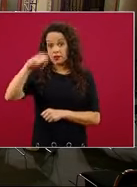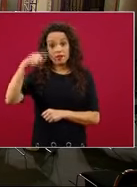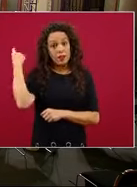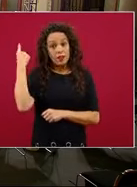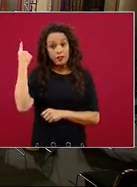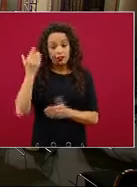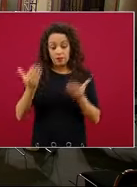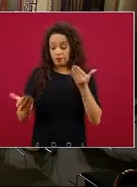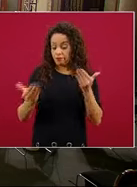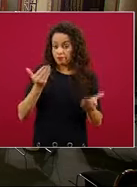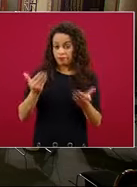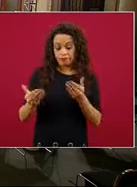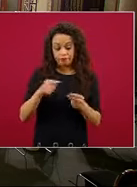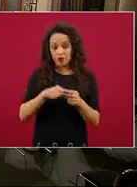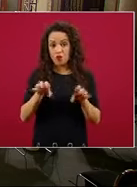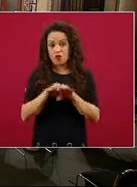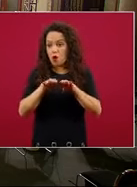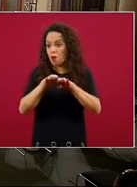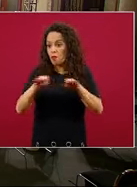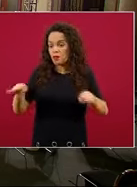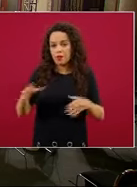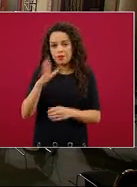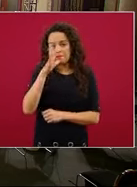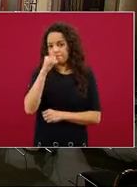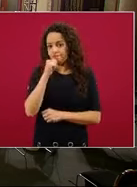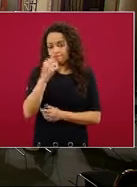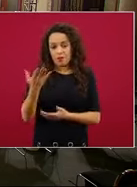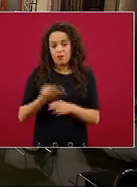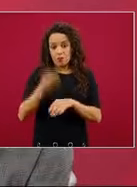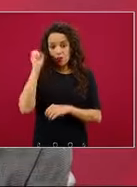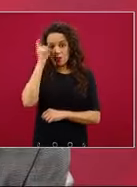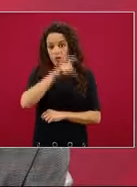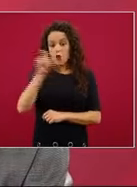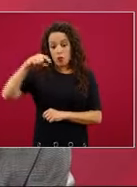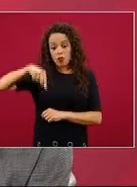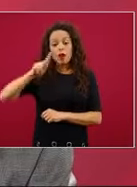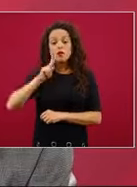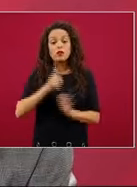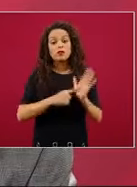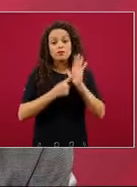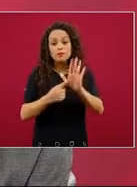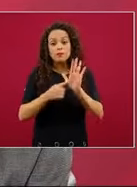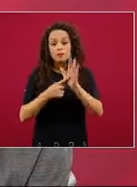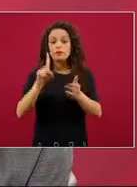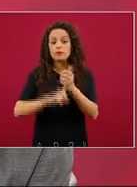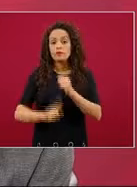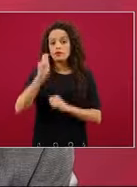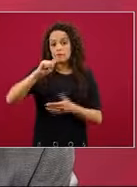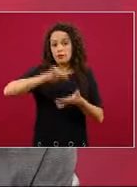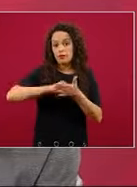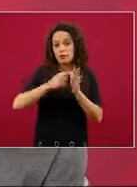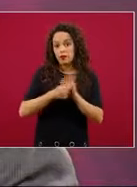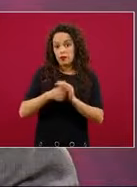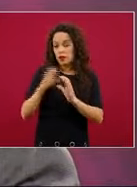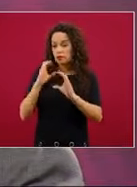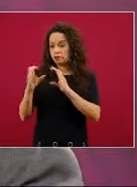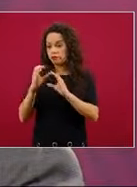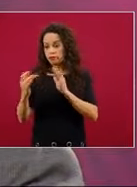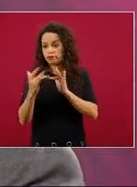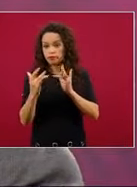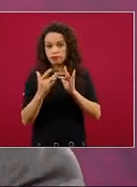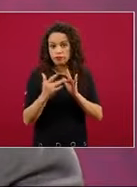vez que presentamos aquí evidencia, este es un foro de comunicación técnico, lo que estamos presentando